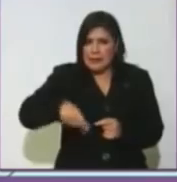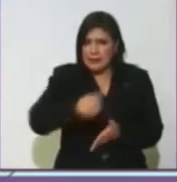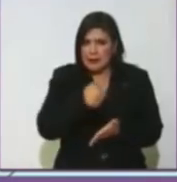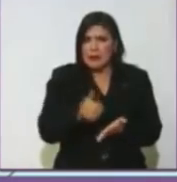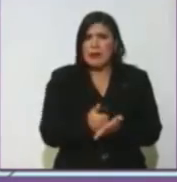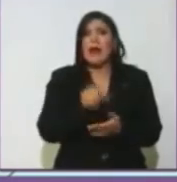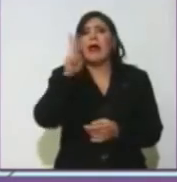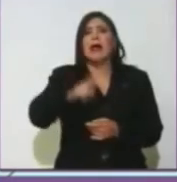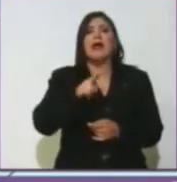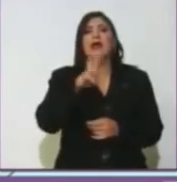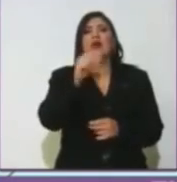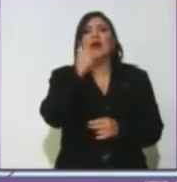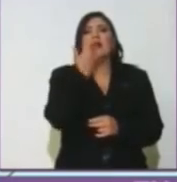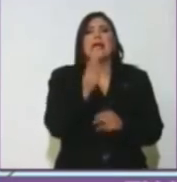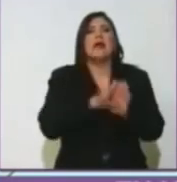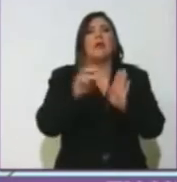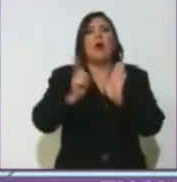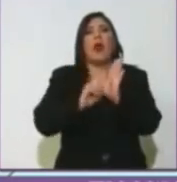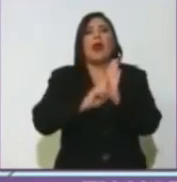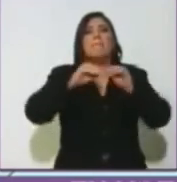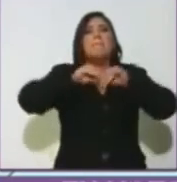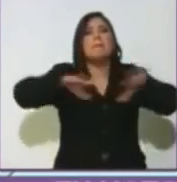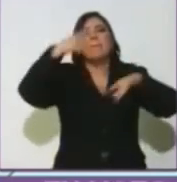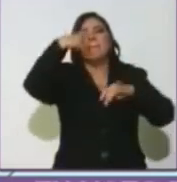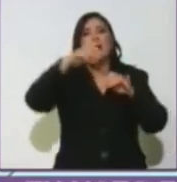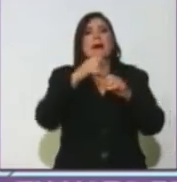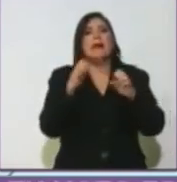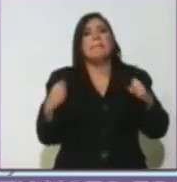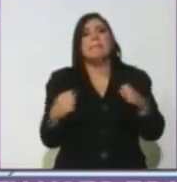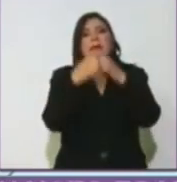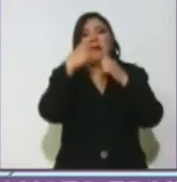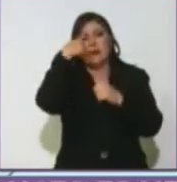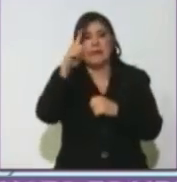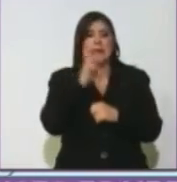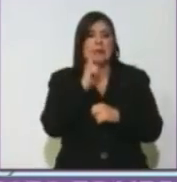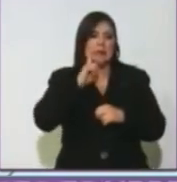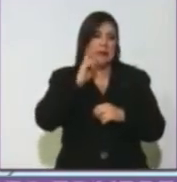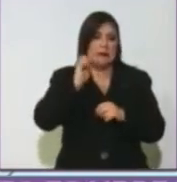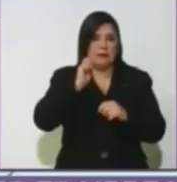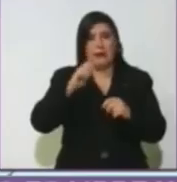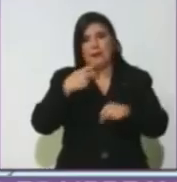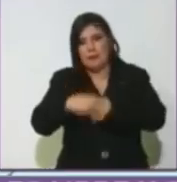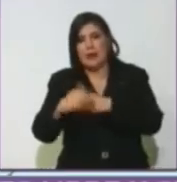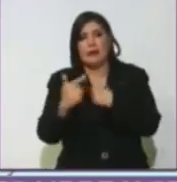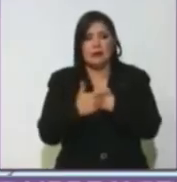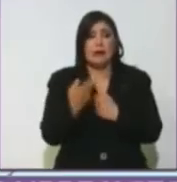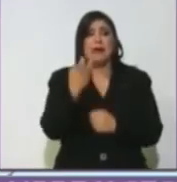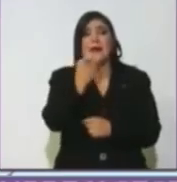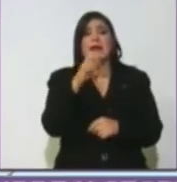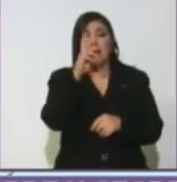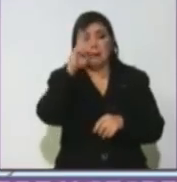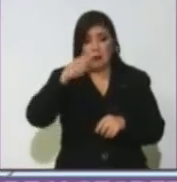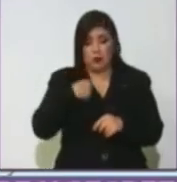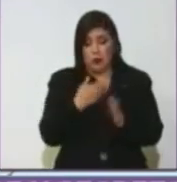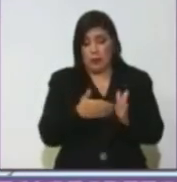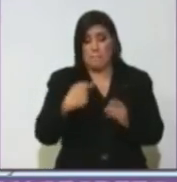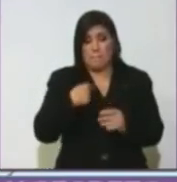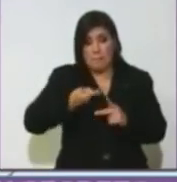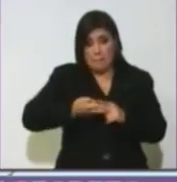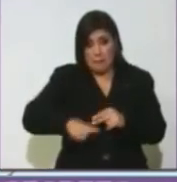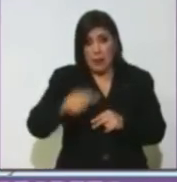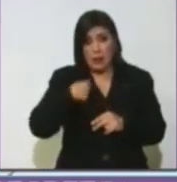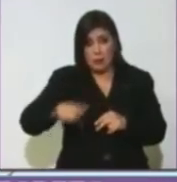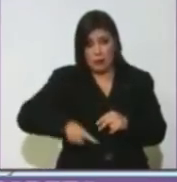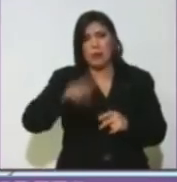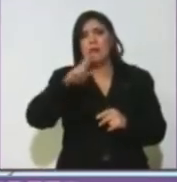activar la alerta de género por eso yo en mi gobierno voy a activar en los primeros días de gobierno la alerta de género de manera que podemos